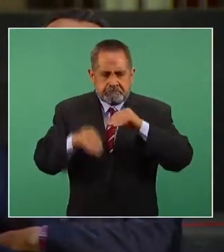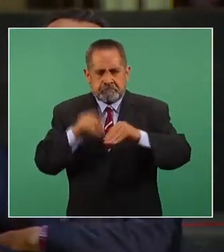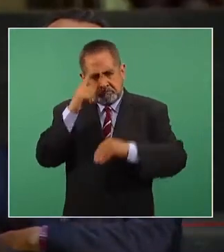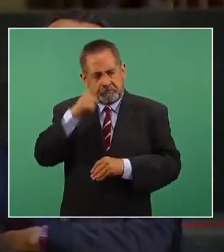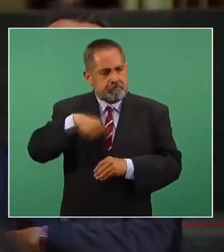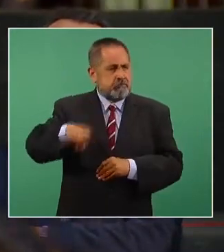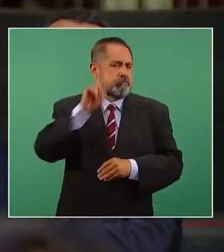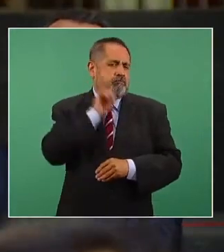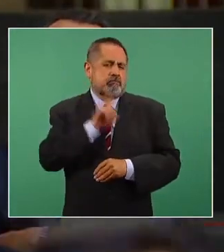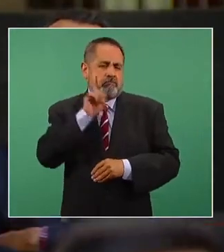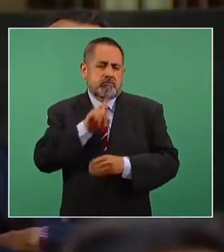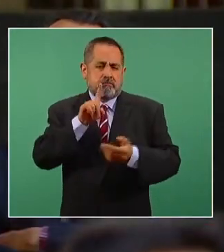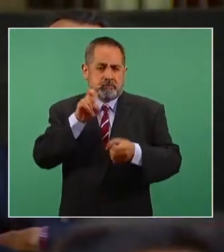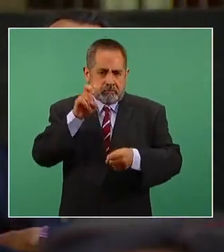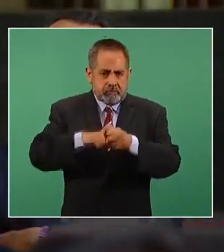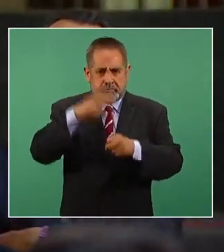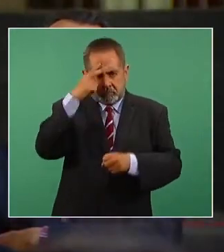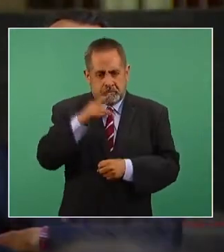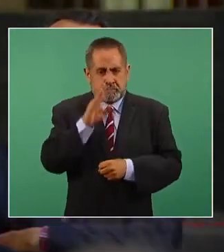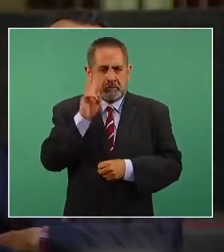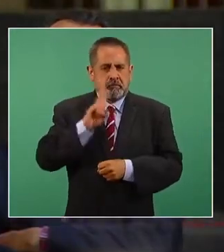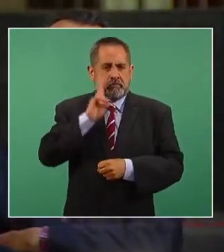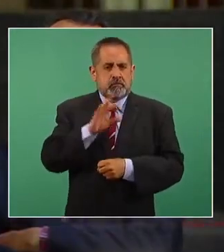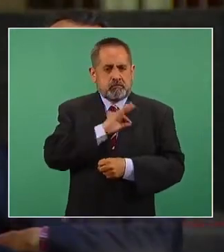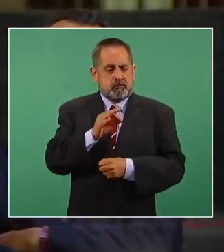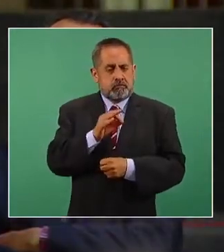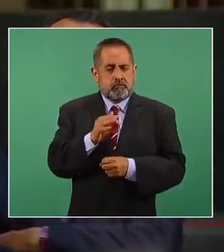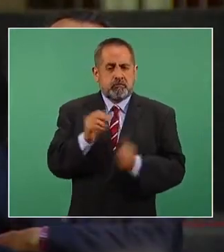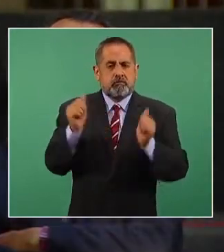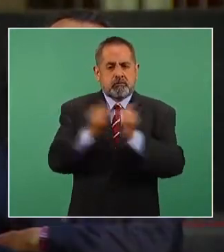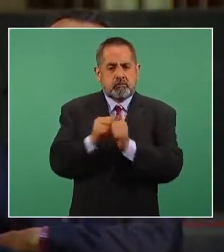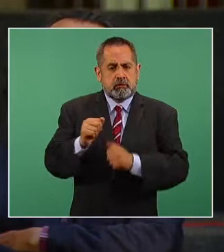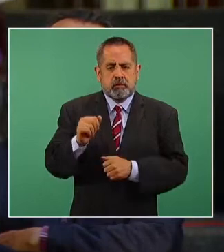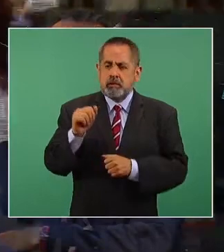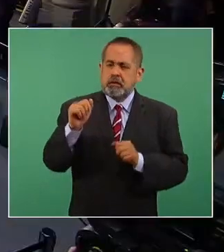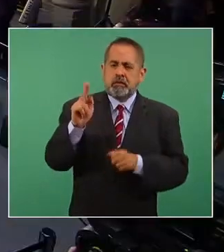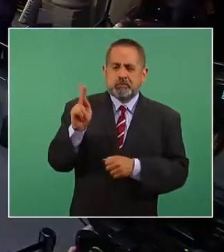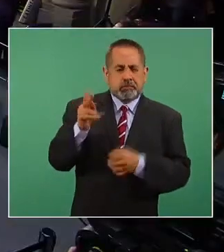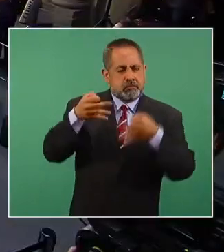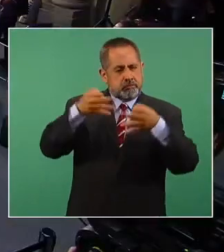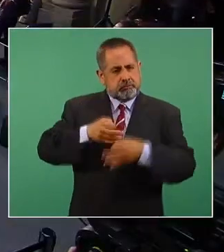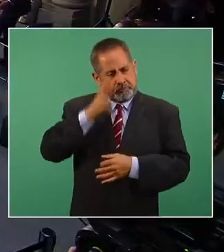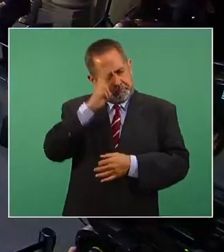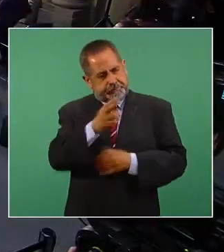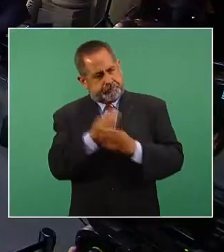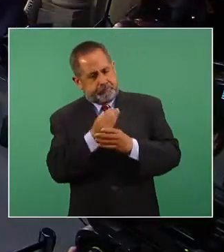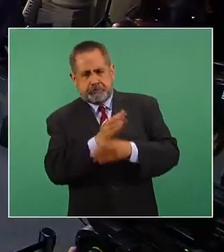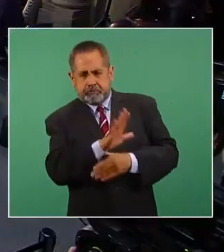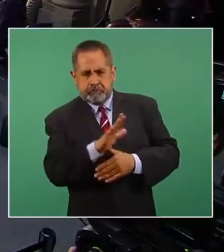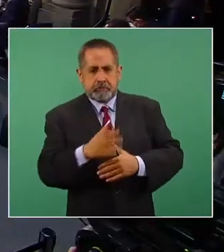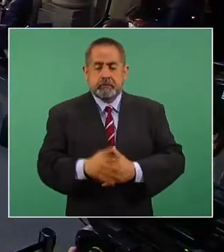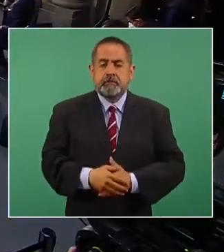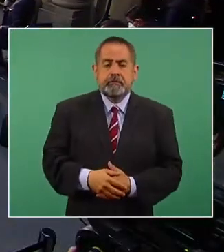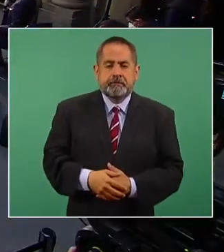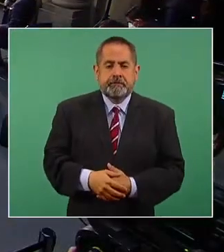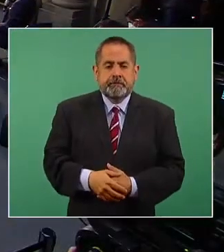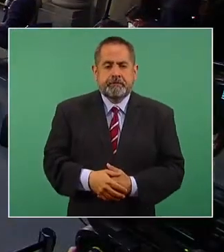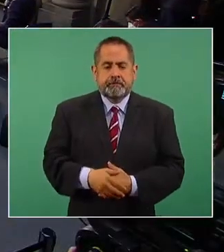todas las mujeres en México pudieran tener acceso a una menstruación digna? Muchas gracias, señor presidente. Bueno,